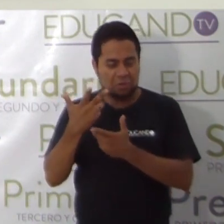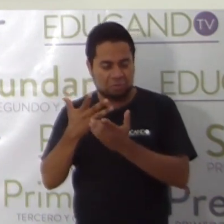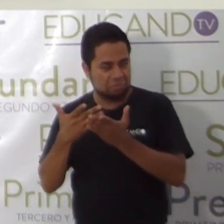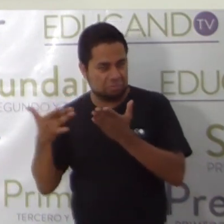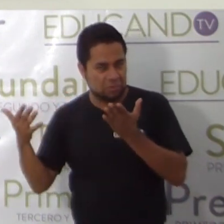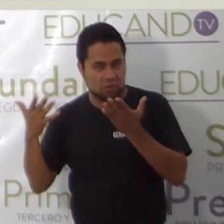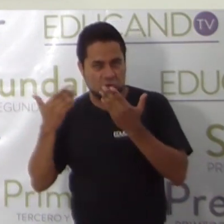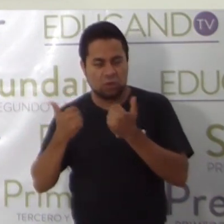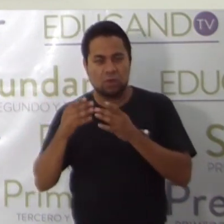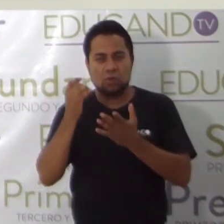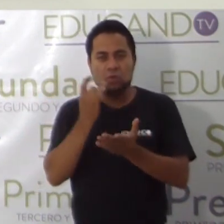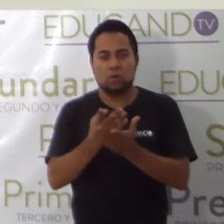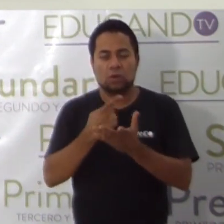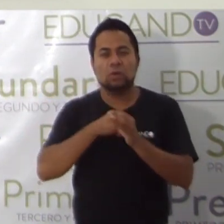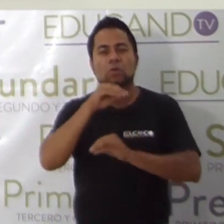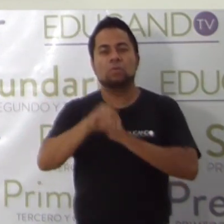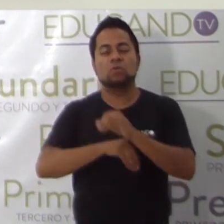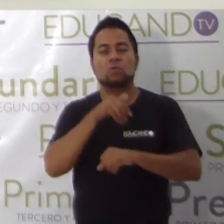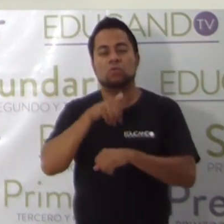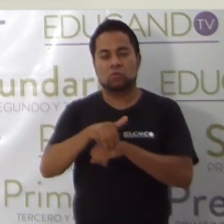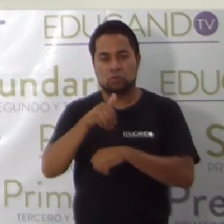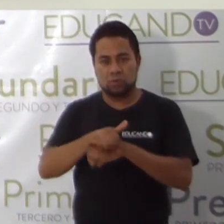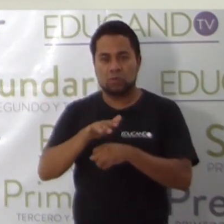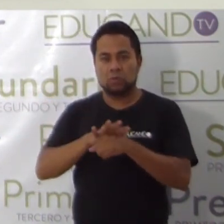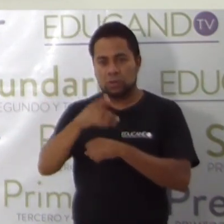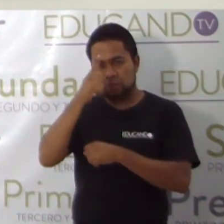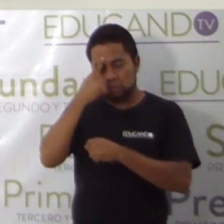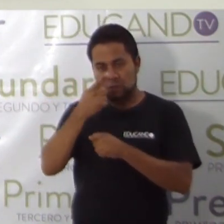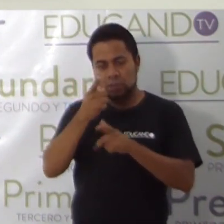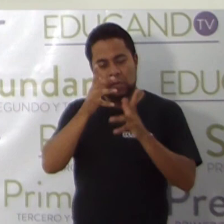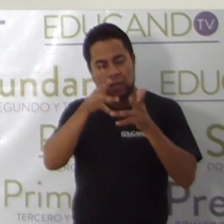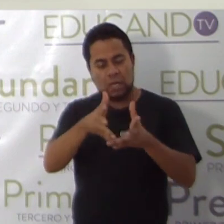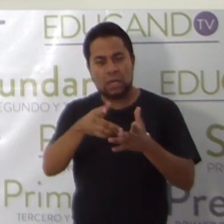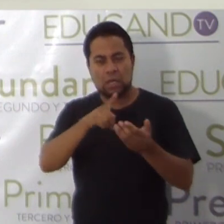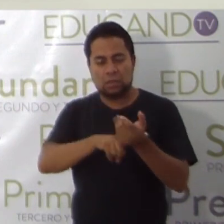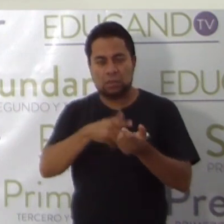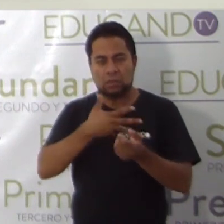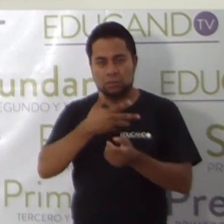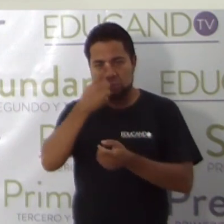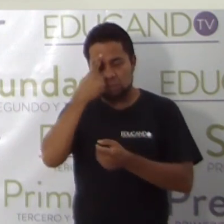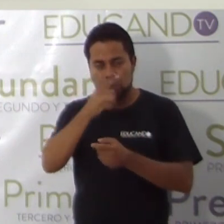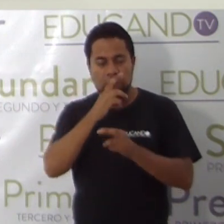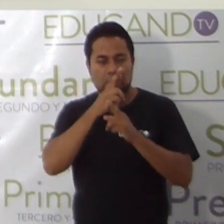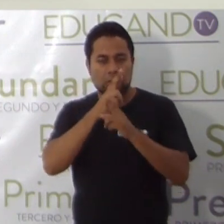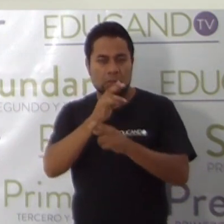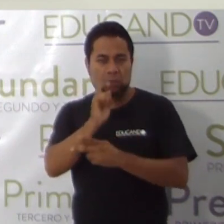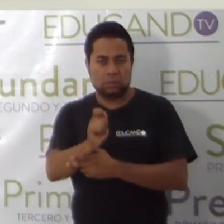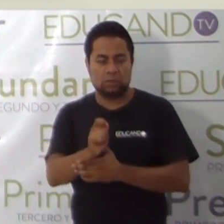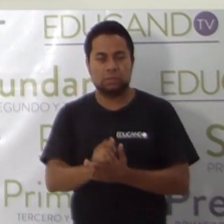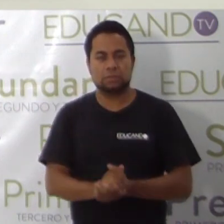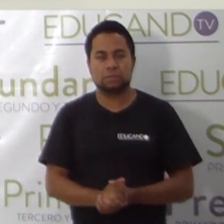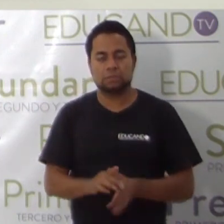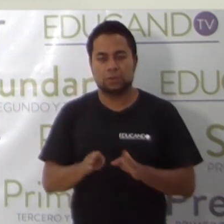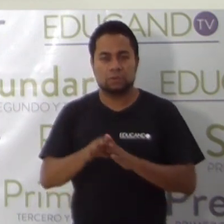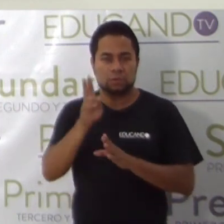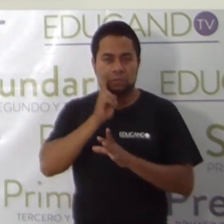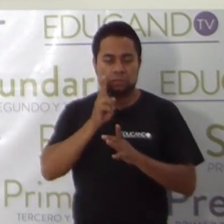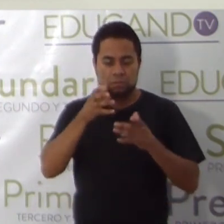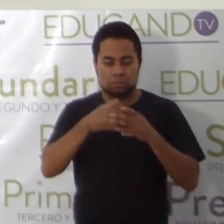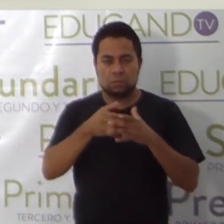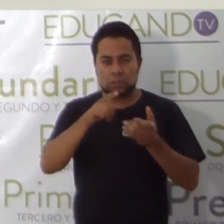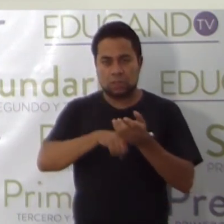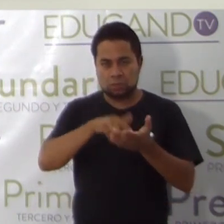Entonces solamente colocamos los que van a aparecer en nuestro resultado, nuestra muestra de nuestros